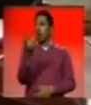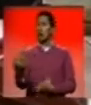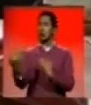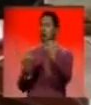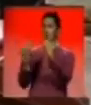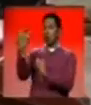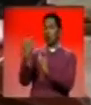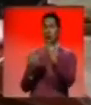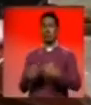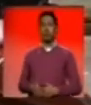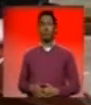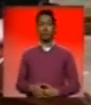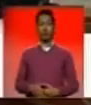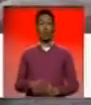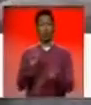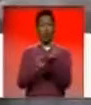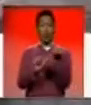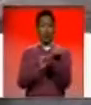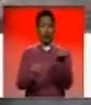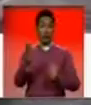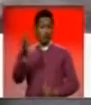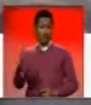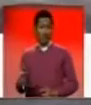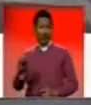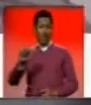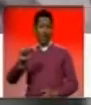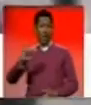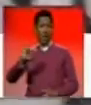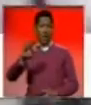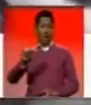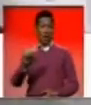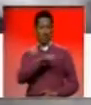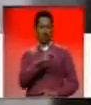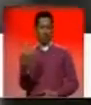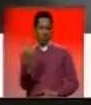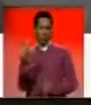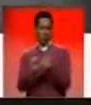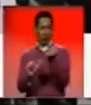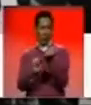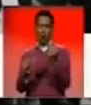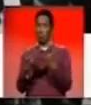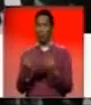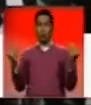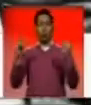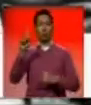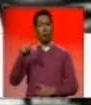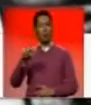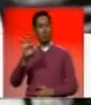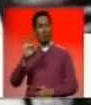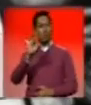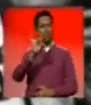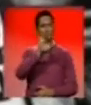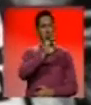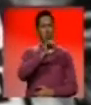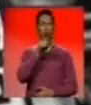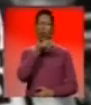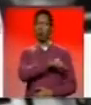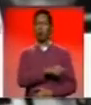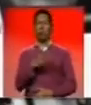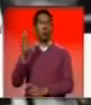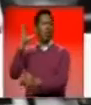María Fernanda Restrepo, hermana menor de Santiago y Andrés, los jóvenes desaparecidos en 1988, fue de crítica